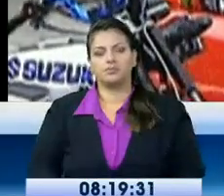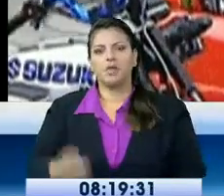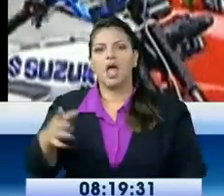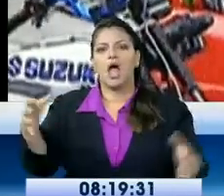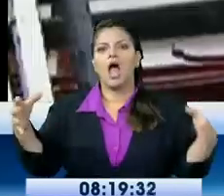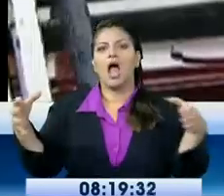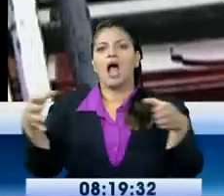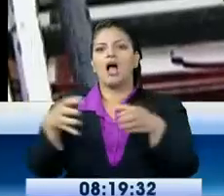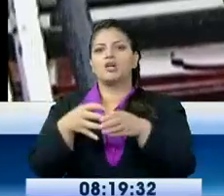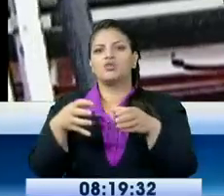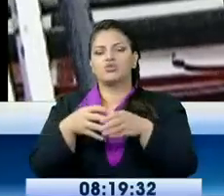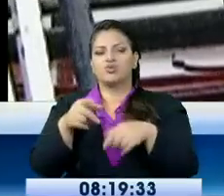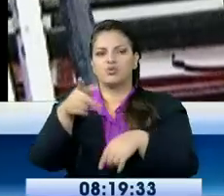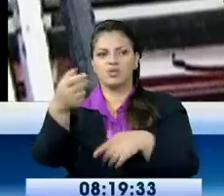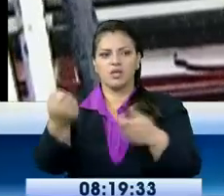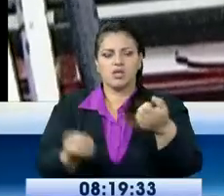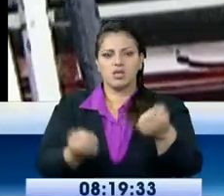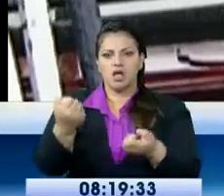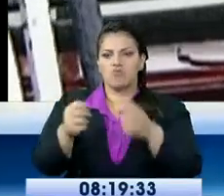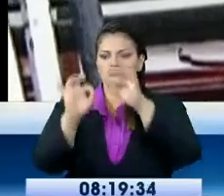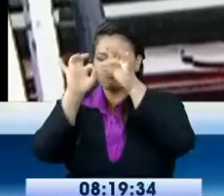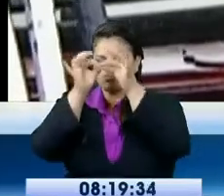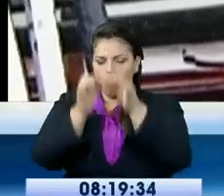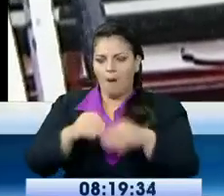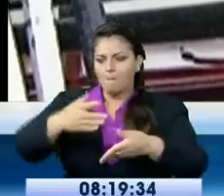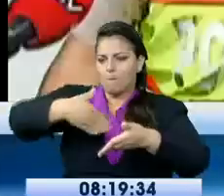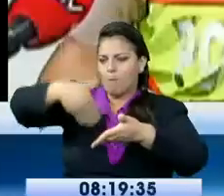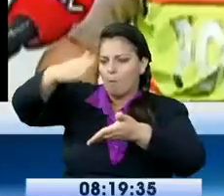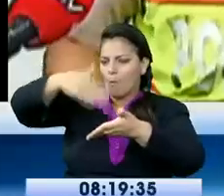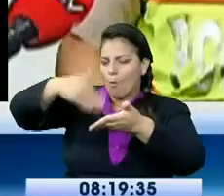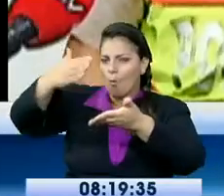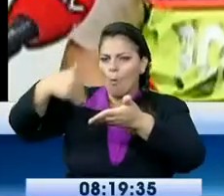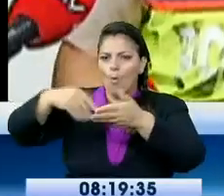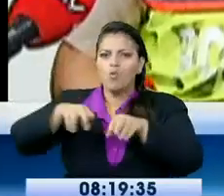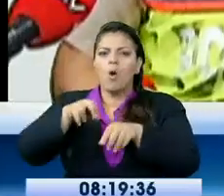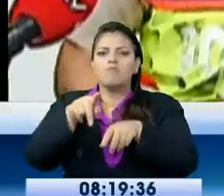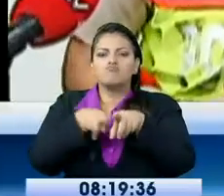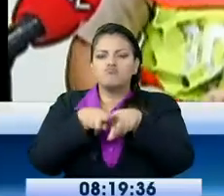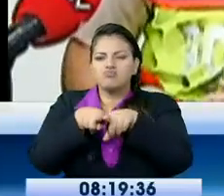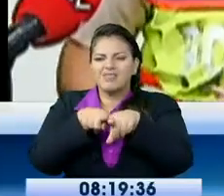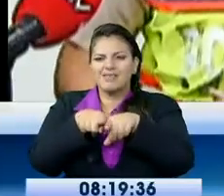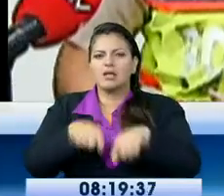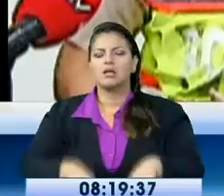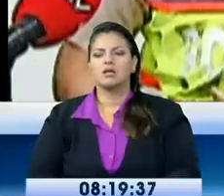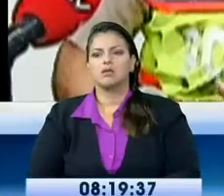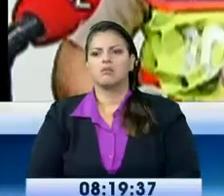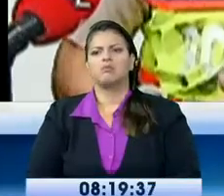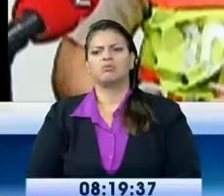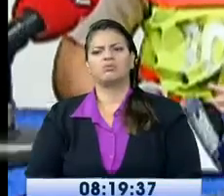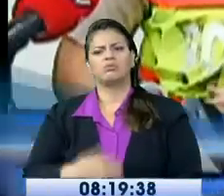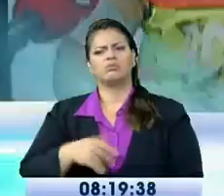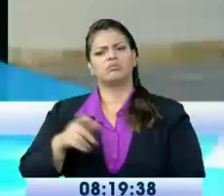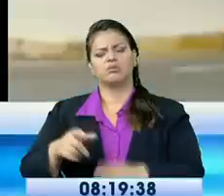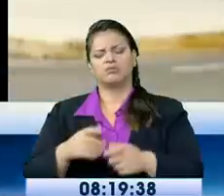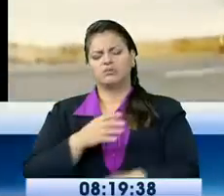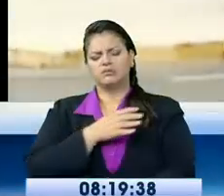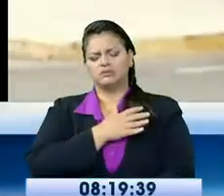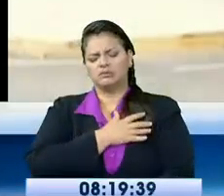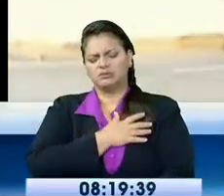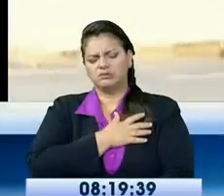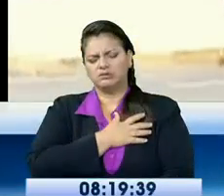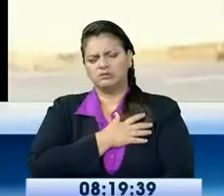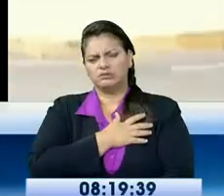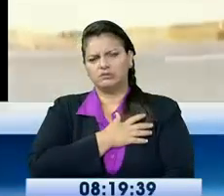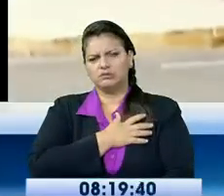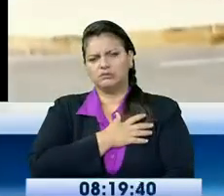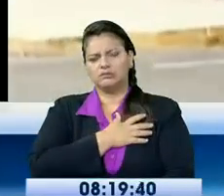motociclistas y conductores automóviles tuning está de luto. Las autoridades policiales de la zona 8 aseguraron que tratan de determinar quiénes